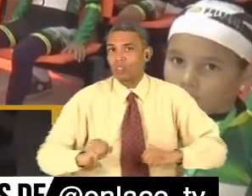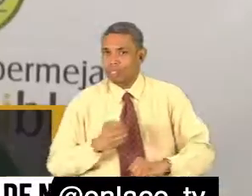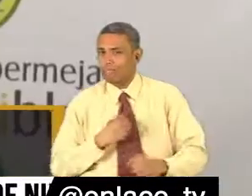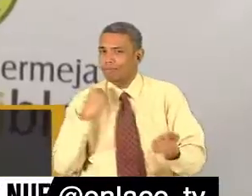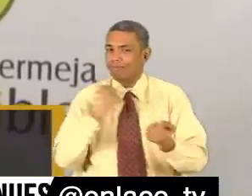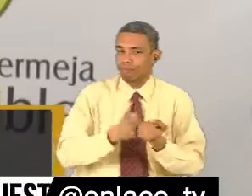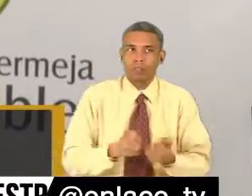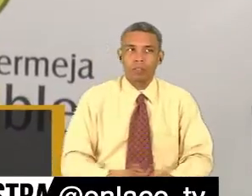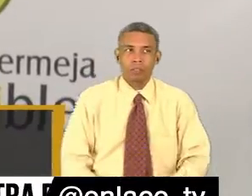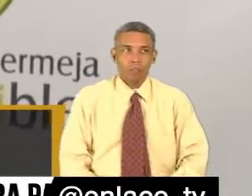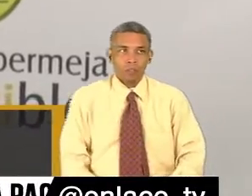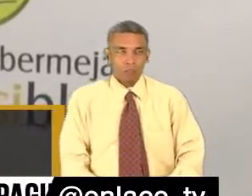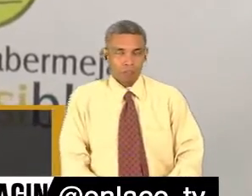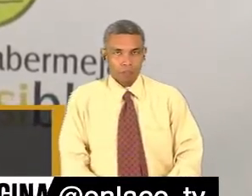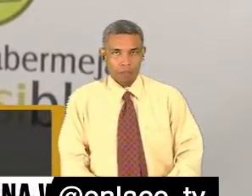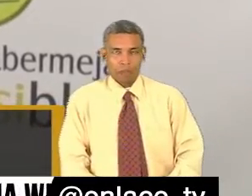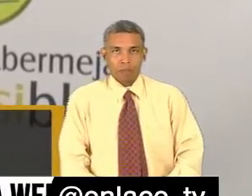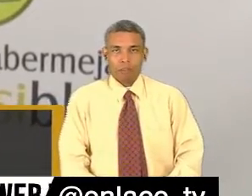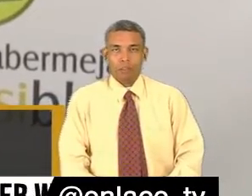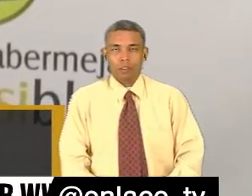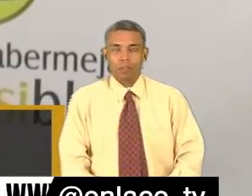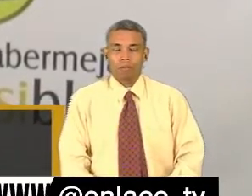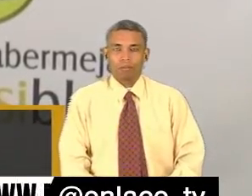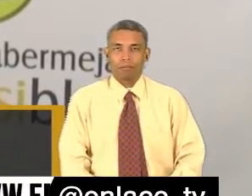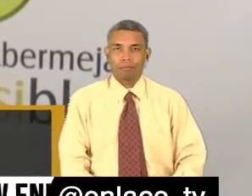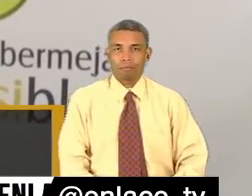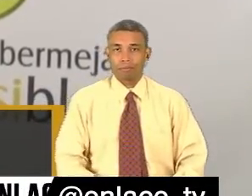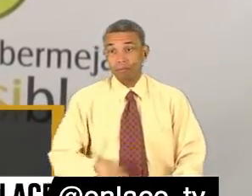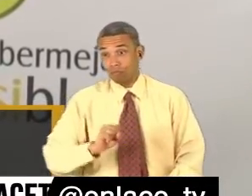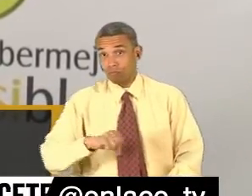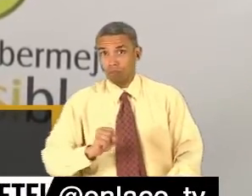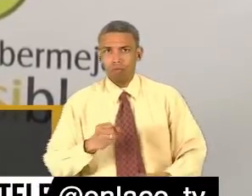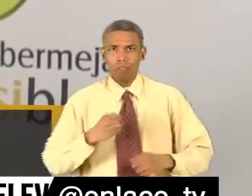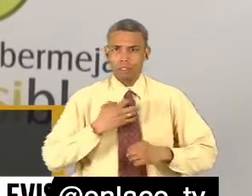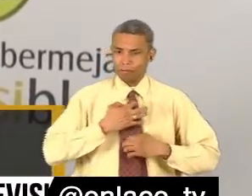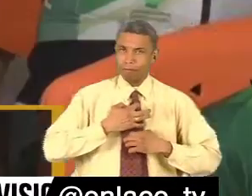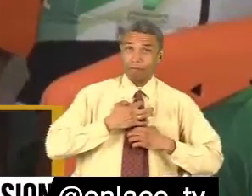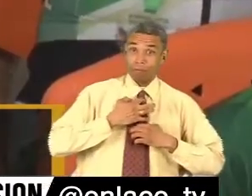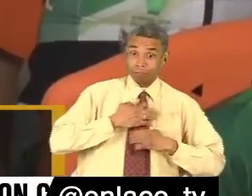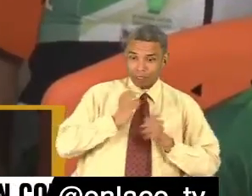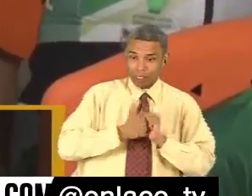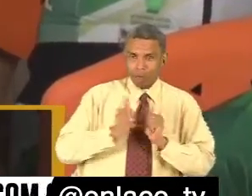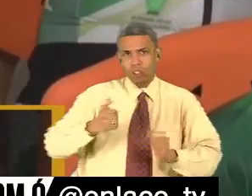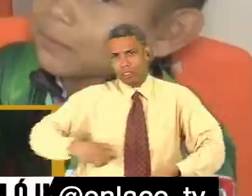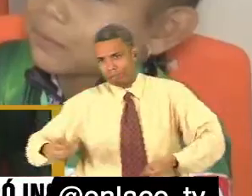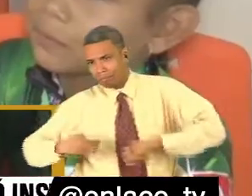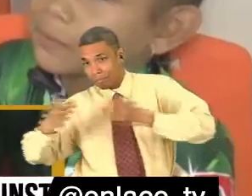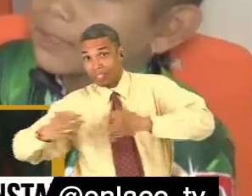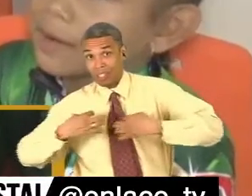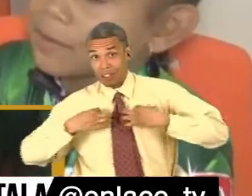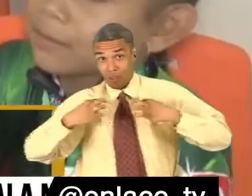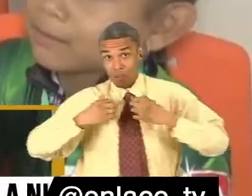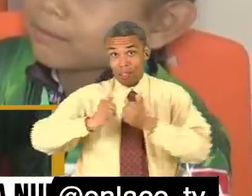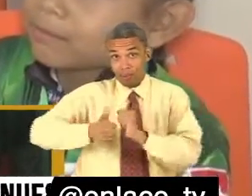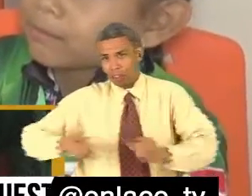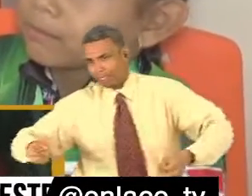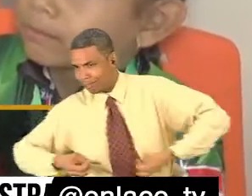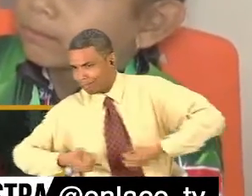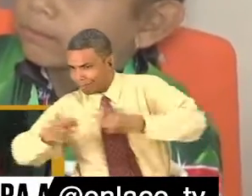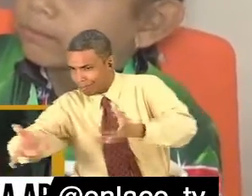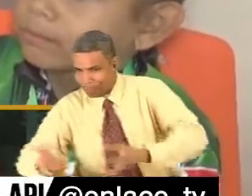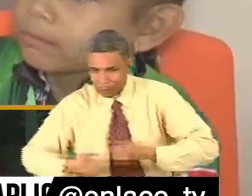Monsalve. Es satisfactorio uniformar a estos niños, darle una presentación, que crean en nuestro programa que tenemos